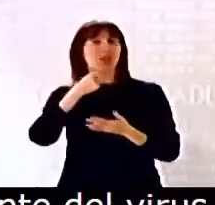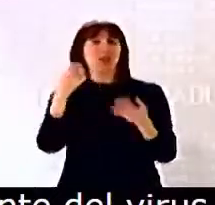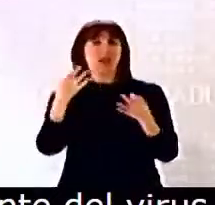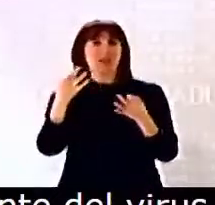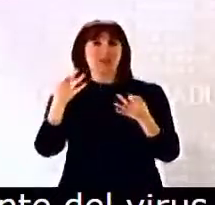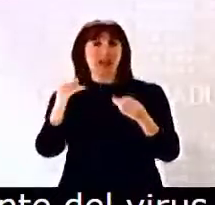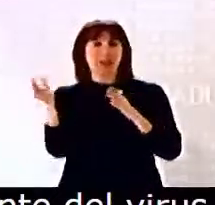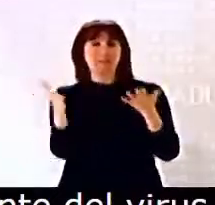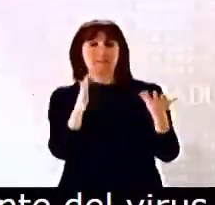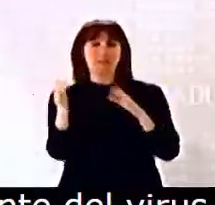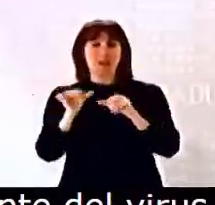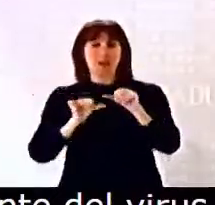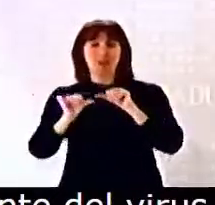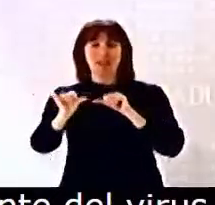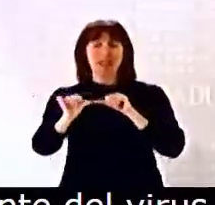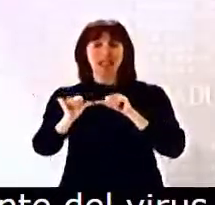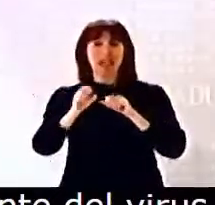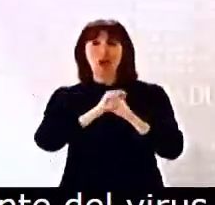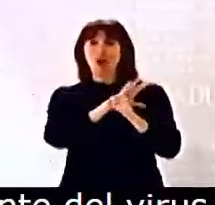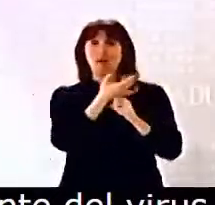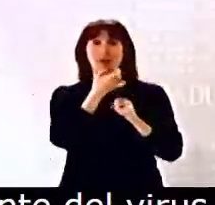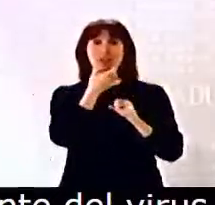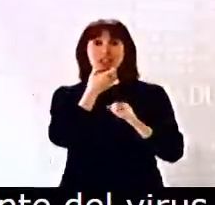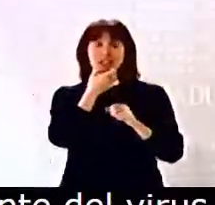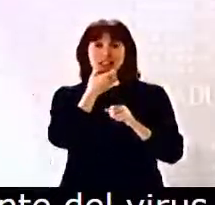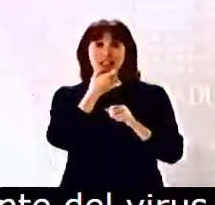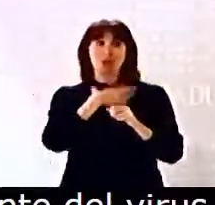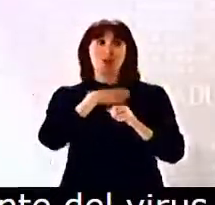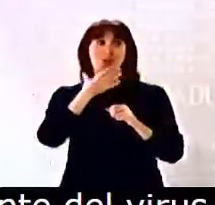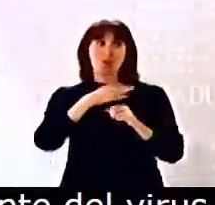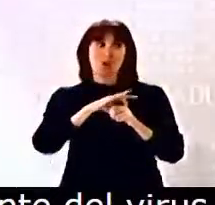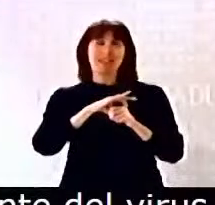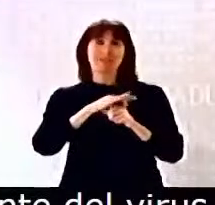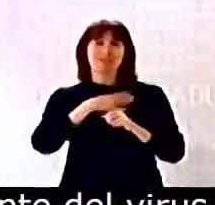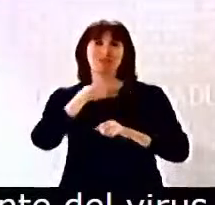marzo la variante británica puede ser